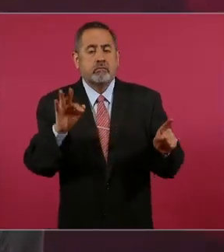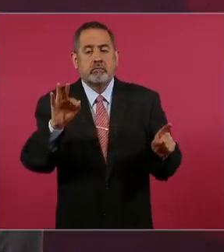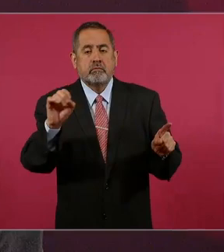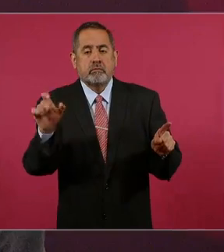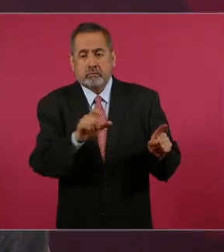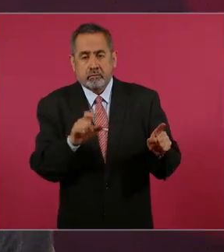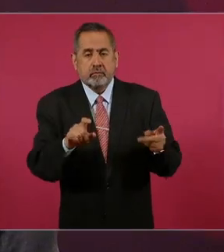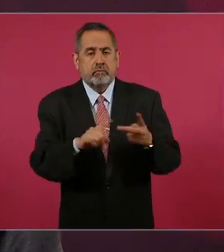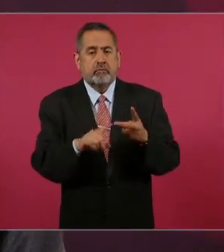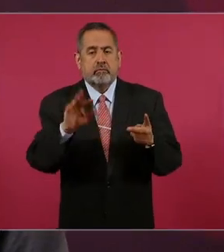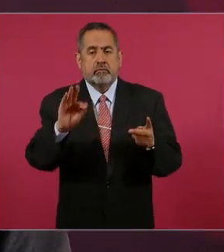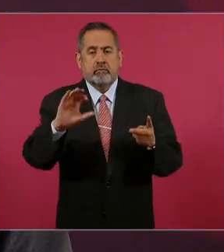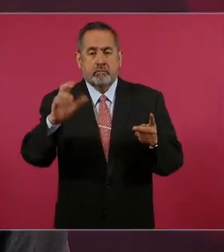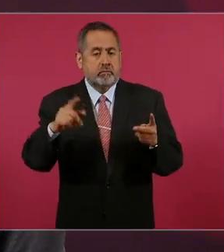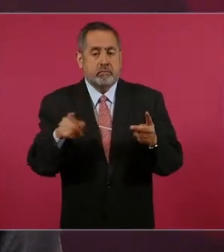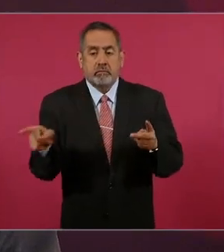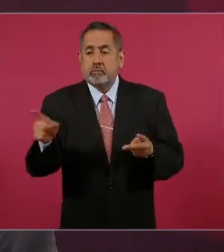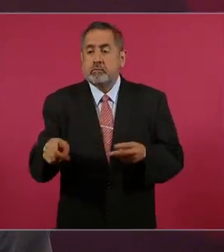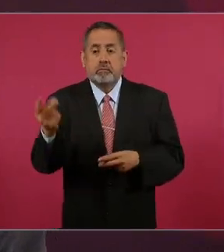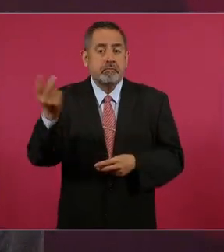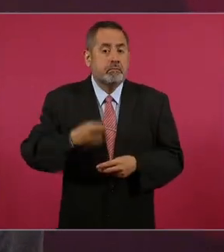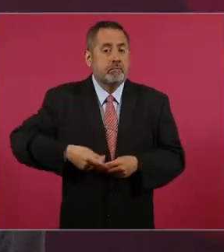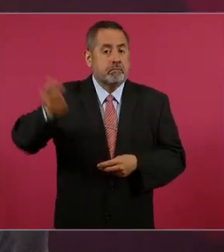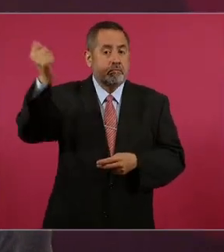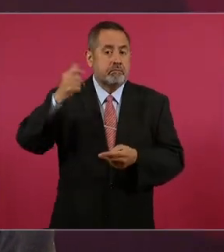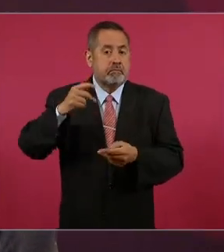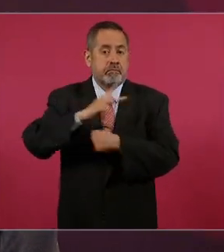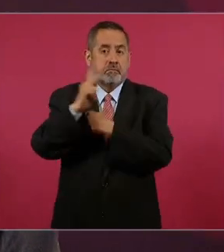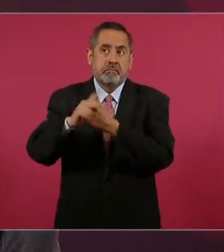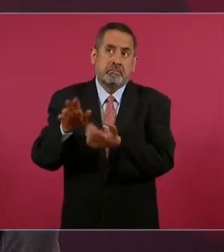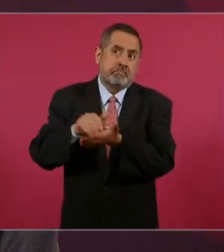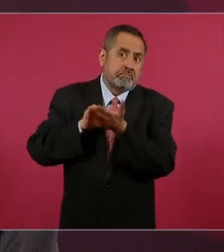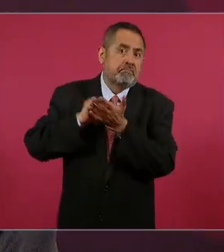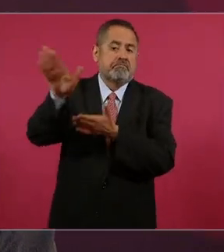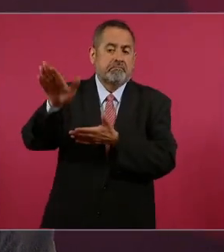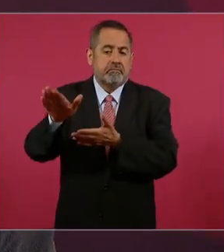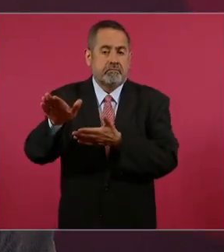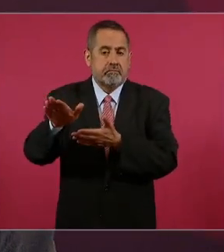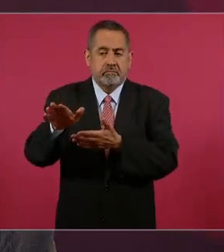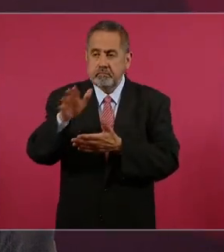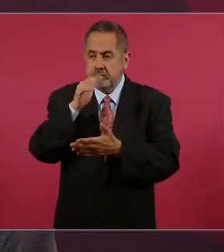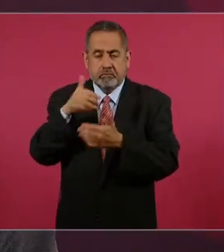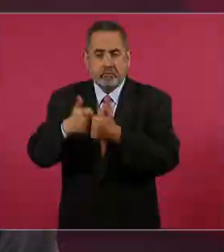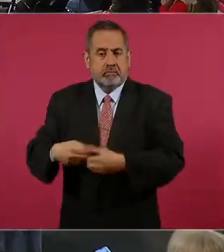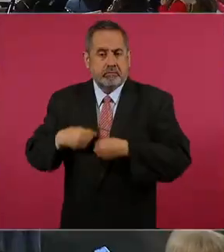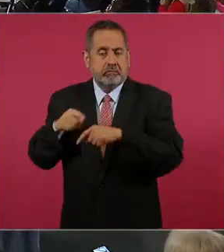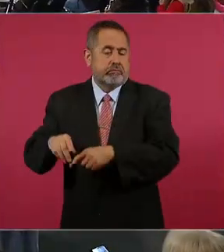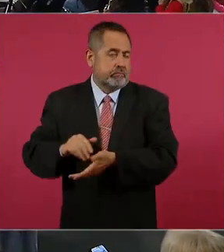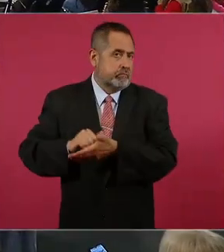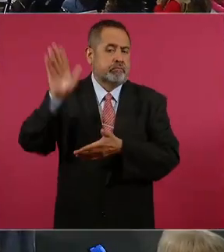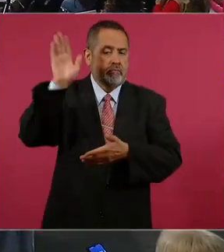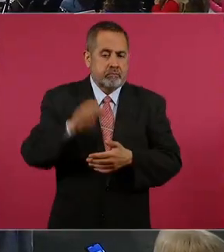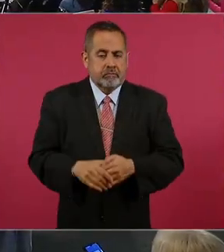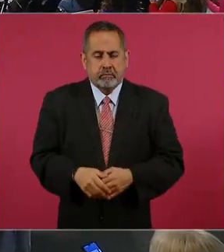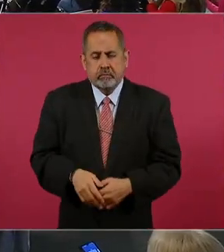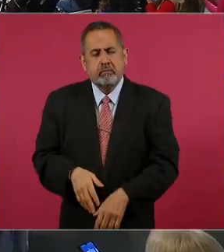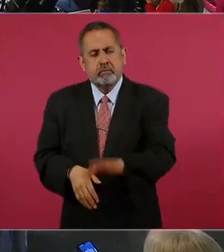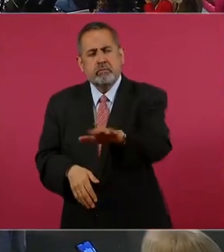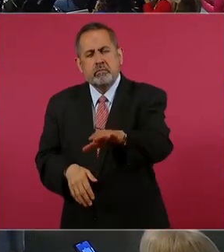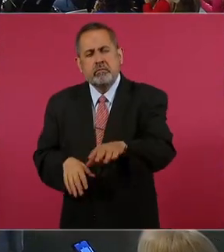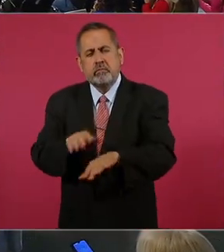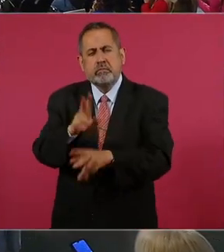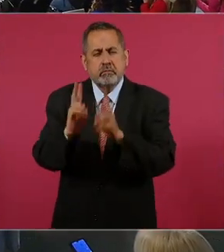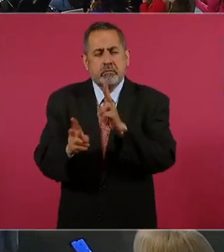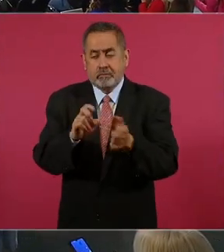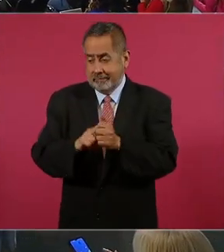lo expulsaron del país pero no le dijo nada sobre este tema porque